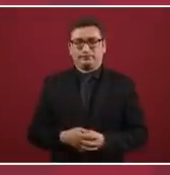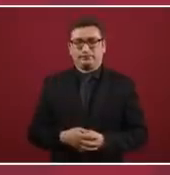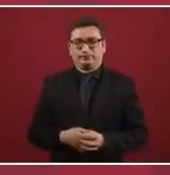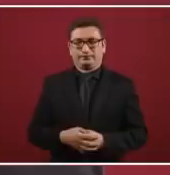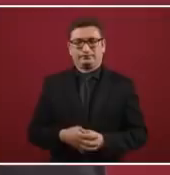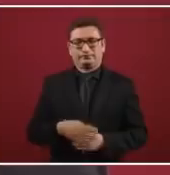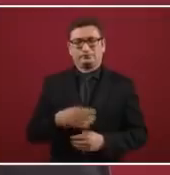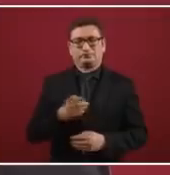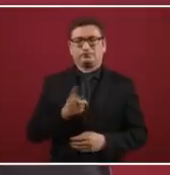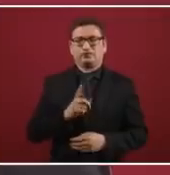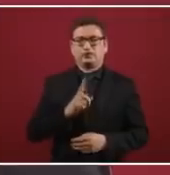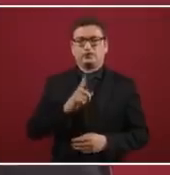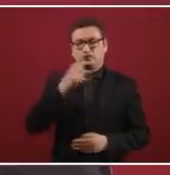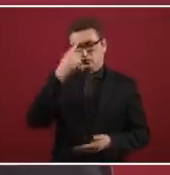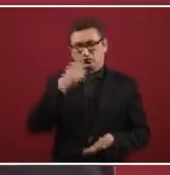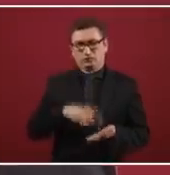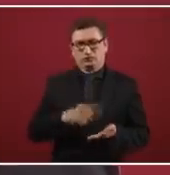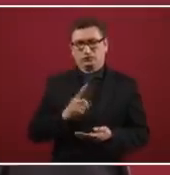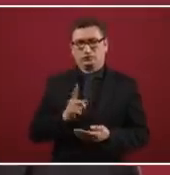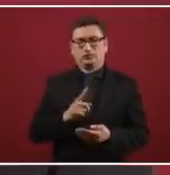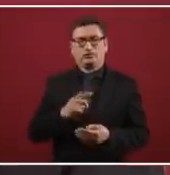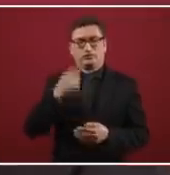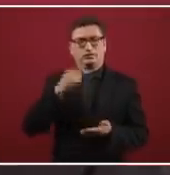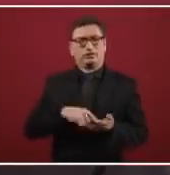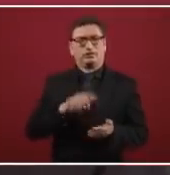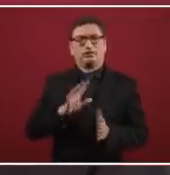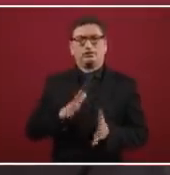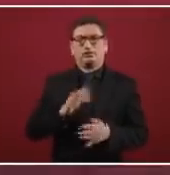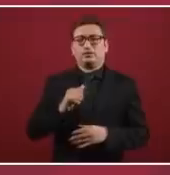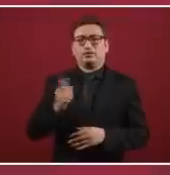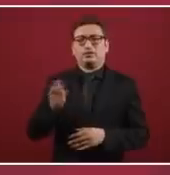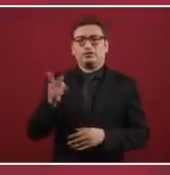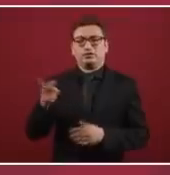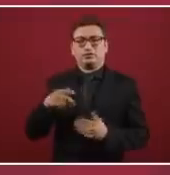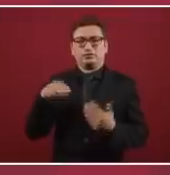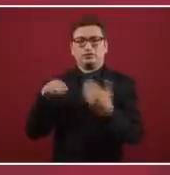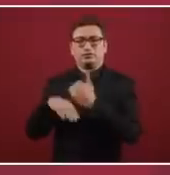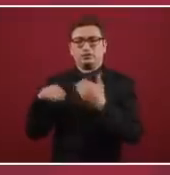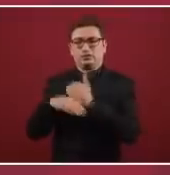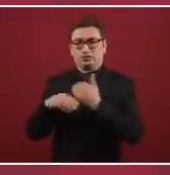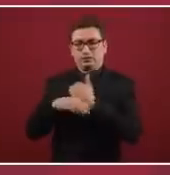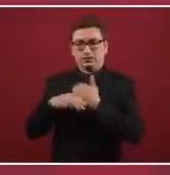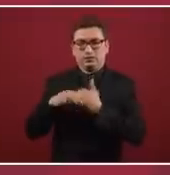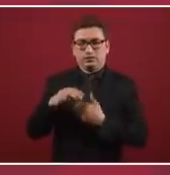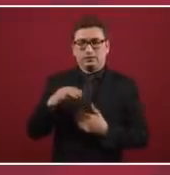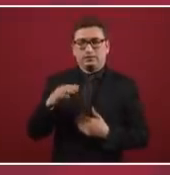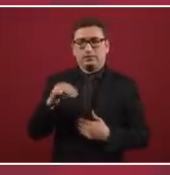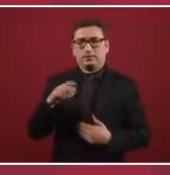No, ya le ganó la de Mazatlán a Durango.